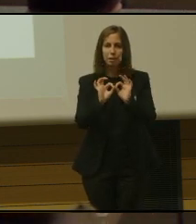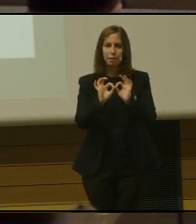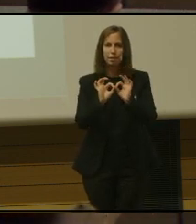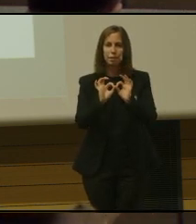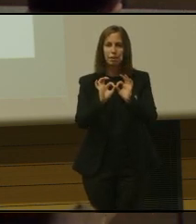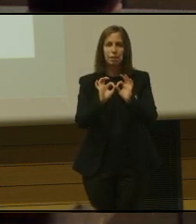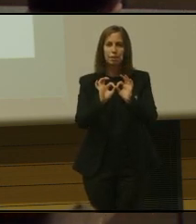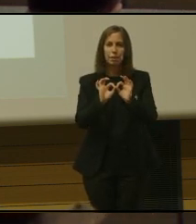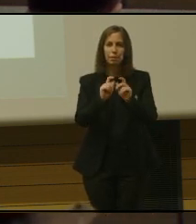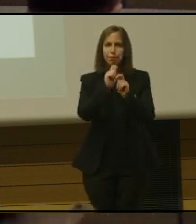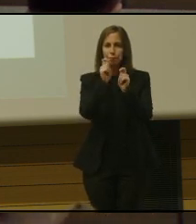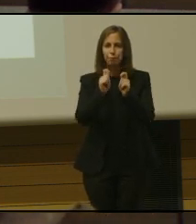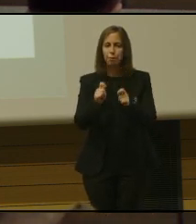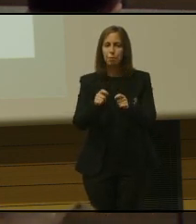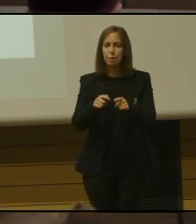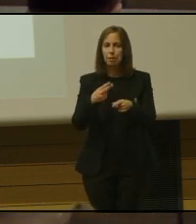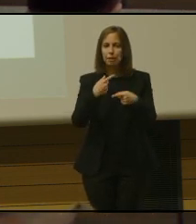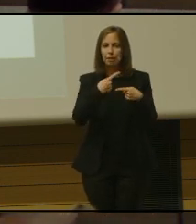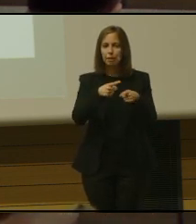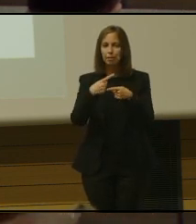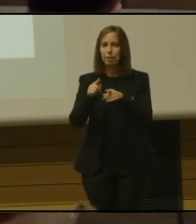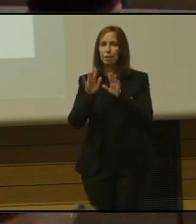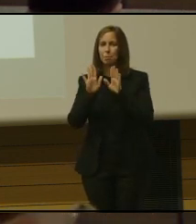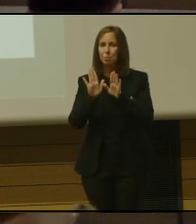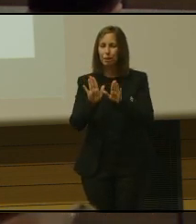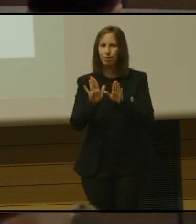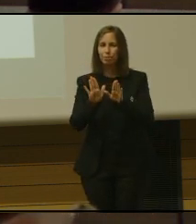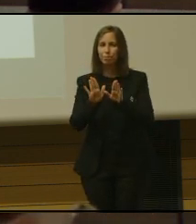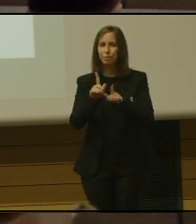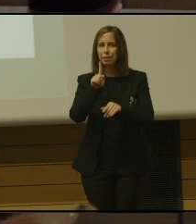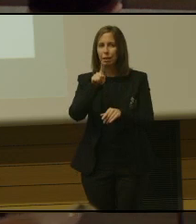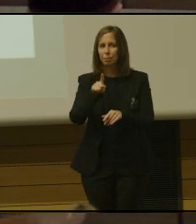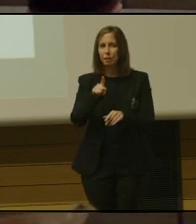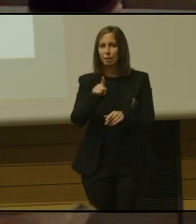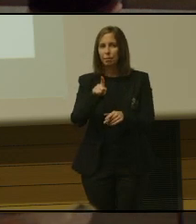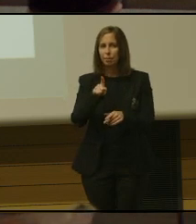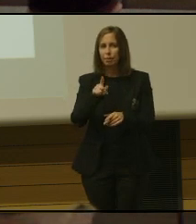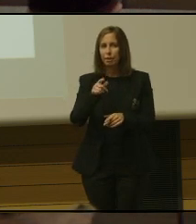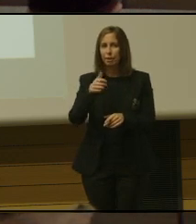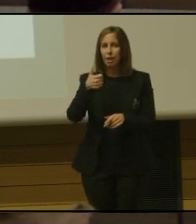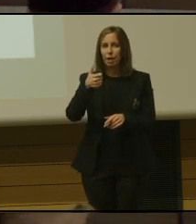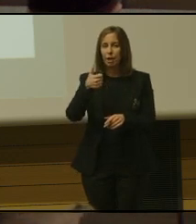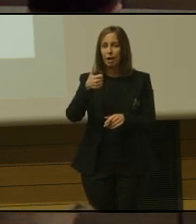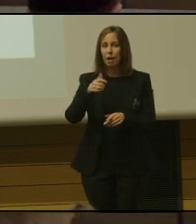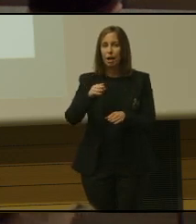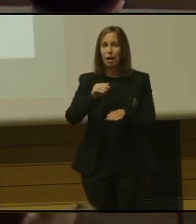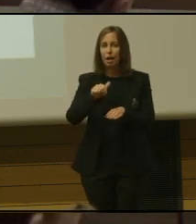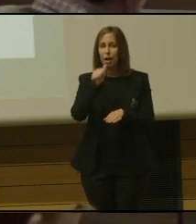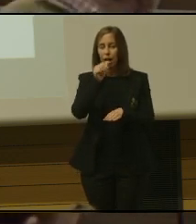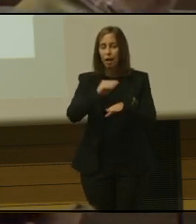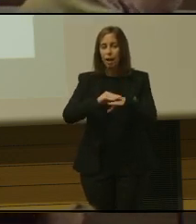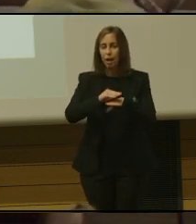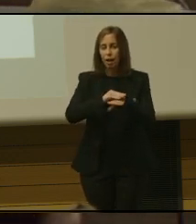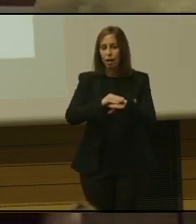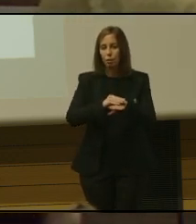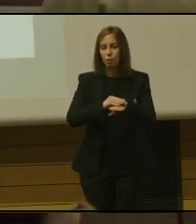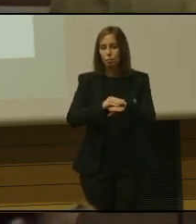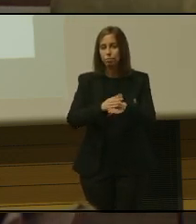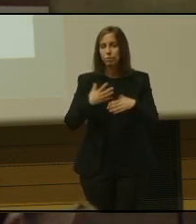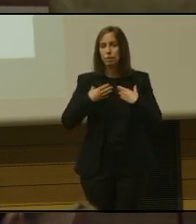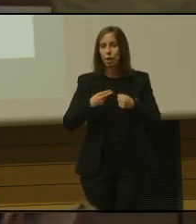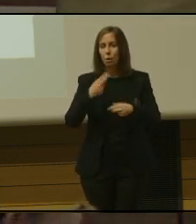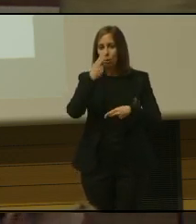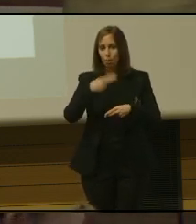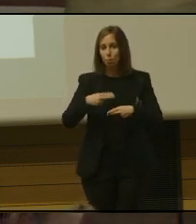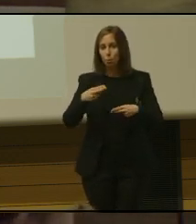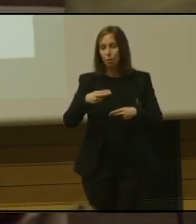seguro diferentes maneras de enfocar esto. Sin embargo, está también el tema de alcohol, que es otro problema de salud pública de primer orden en población